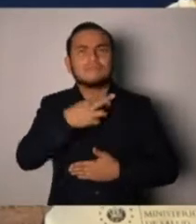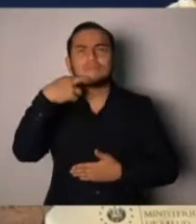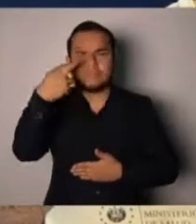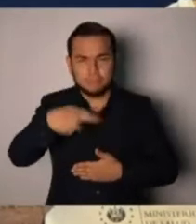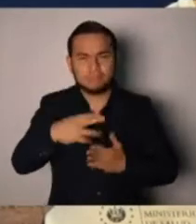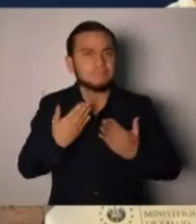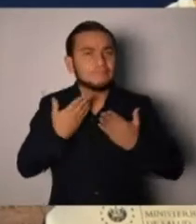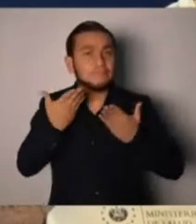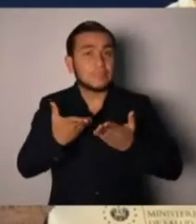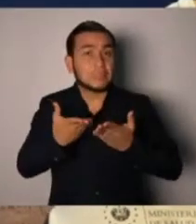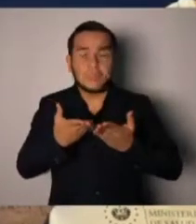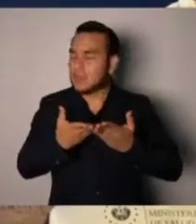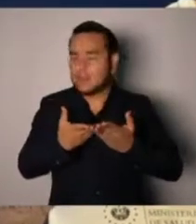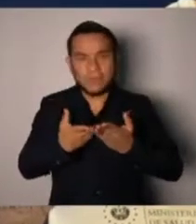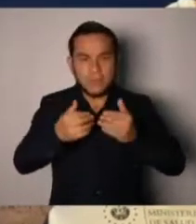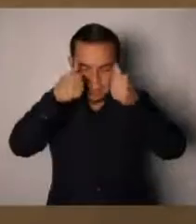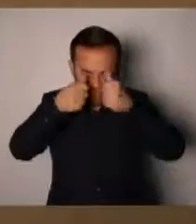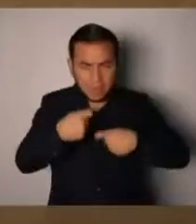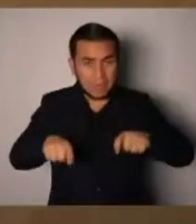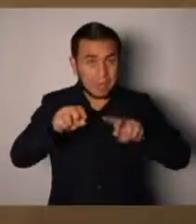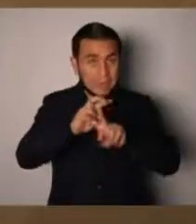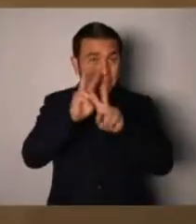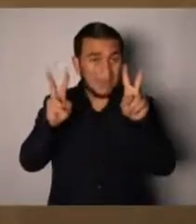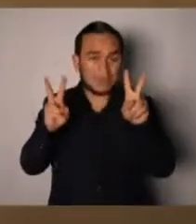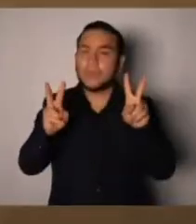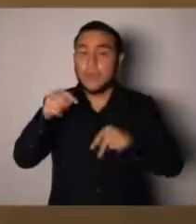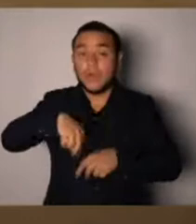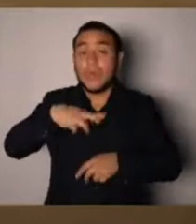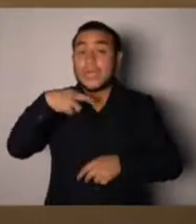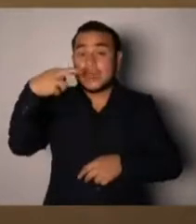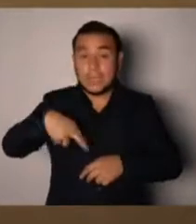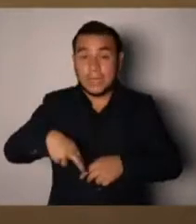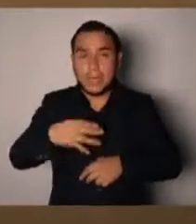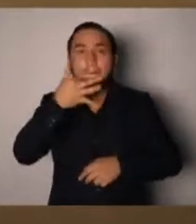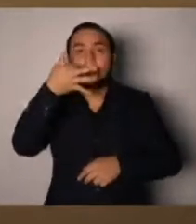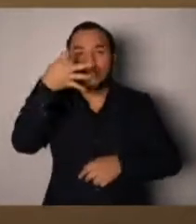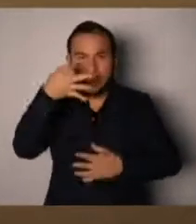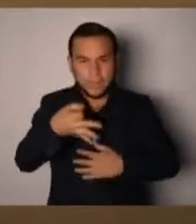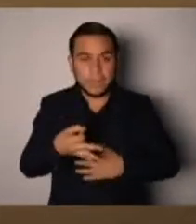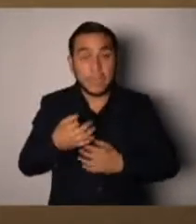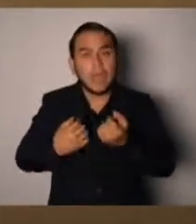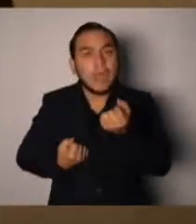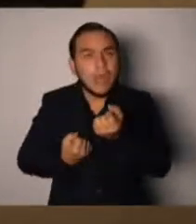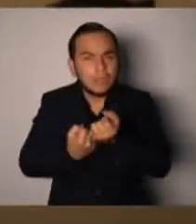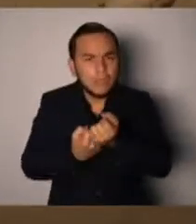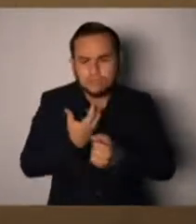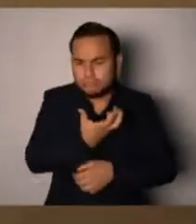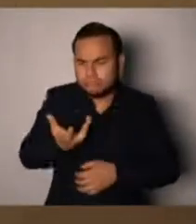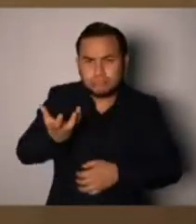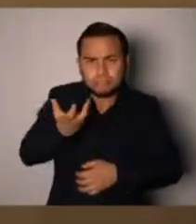acuerdos de paz sino la verdad apoyarnos en todo lo que